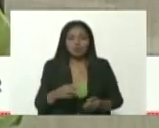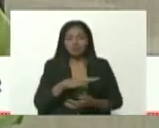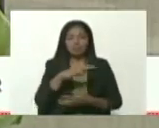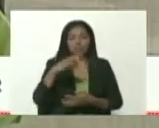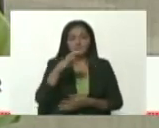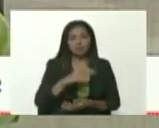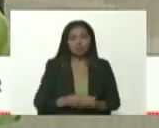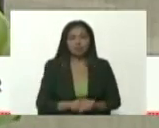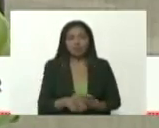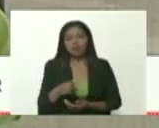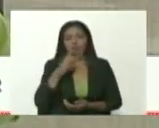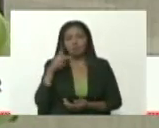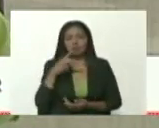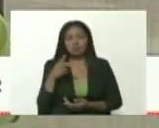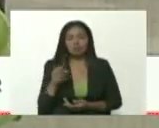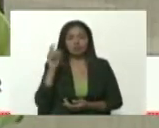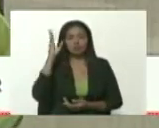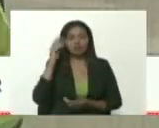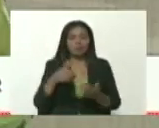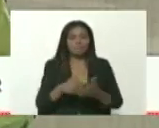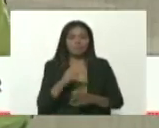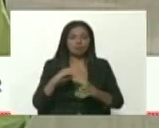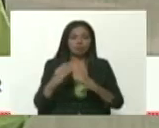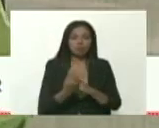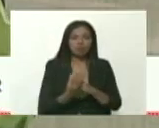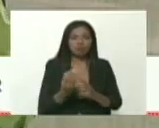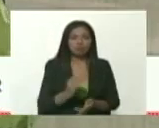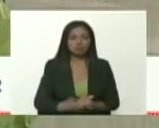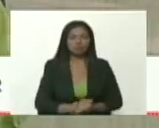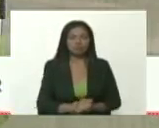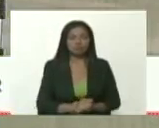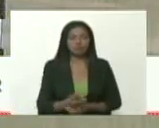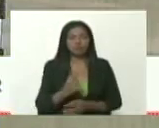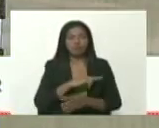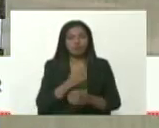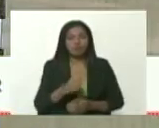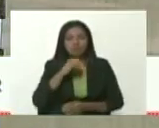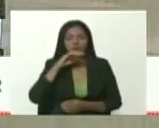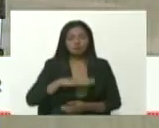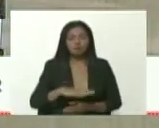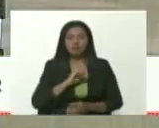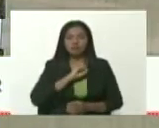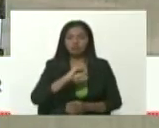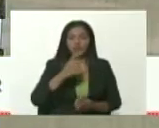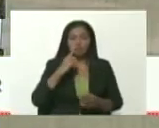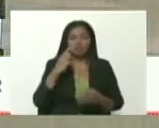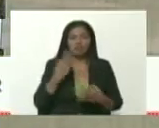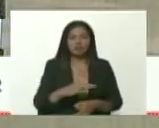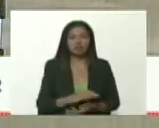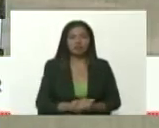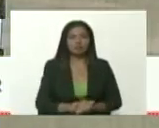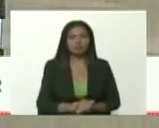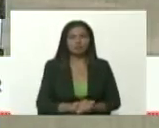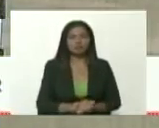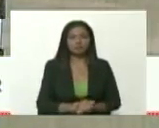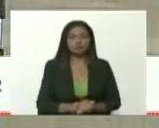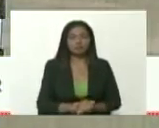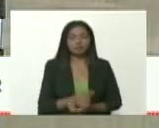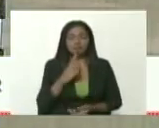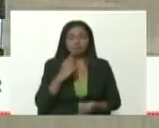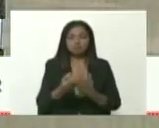espiritual, política, ideológica, cultural, la fuerza de la historia somos. Por aquí nos